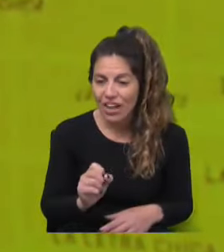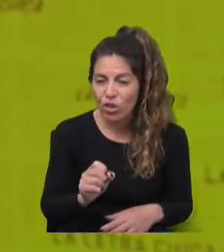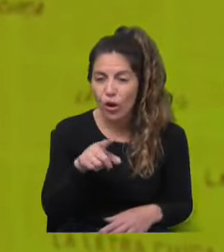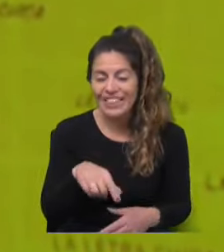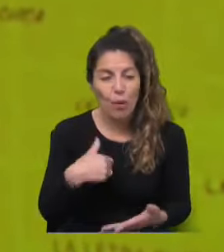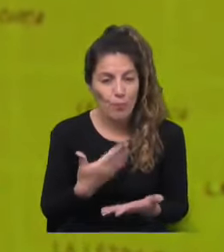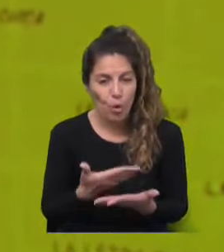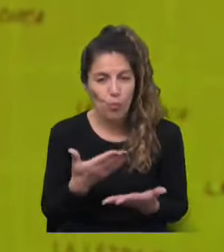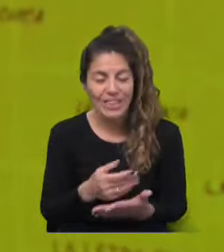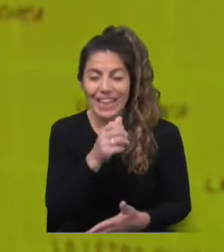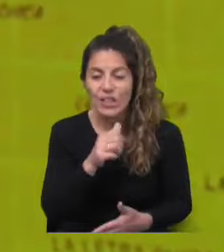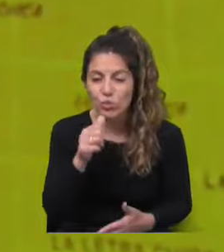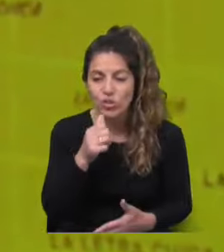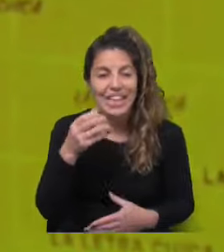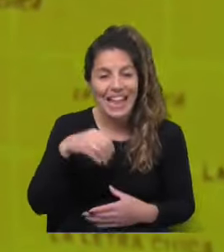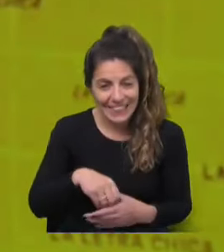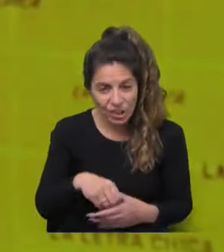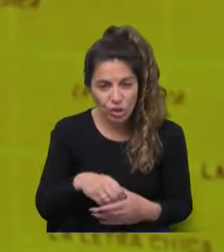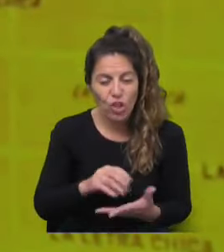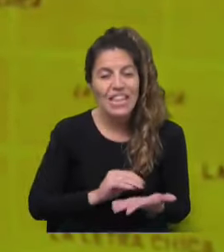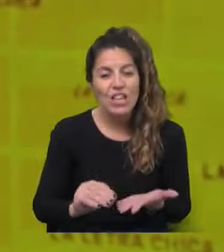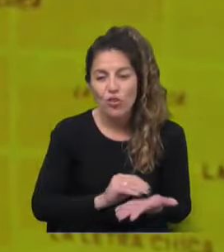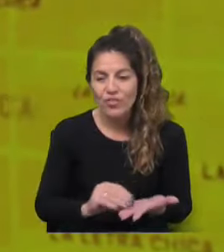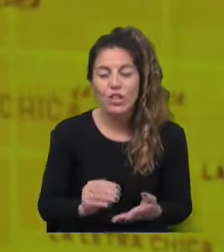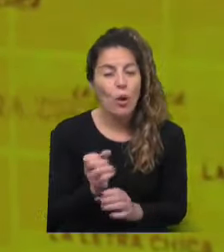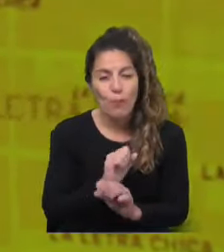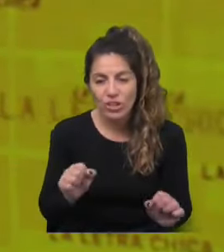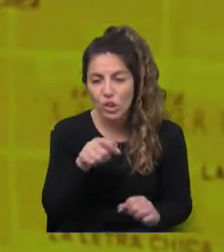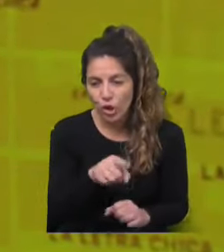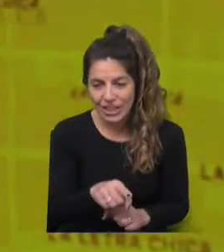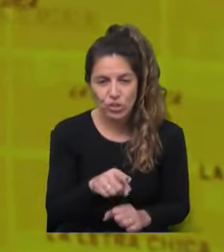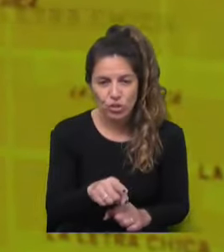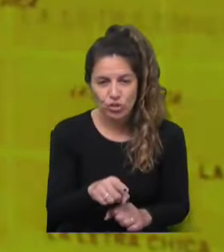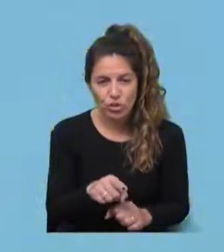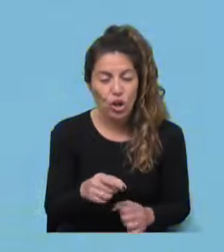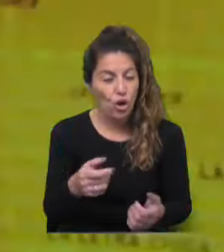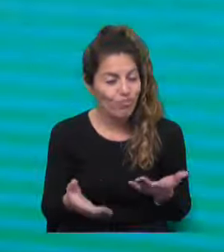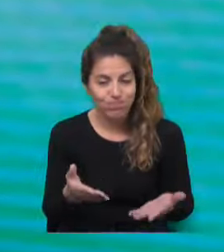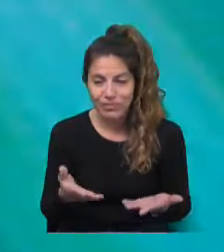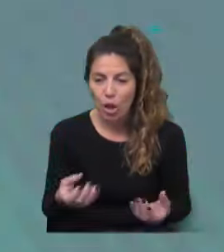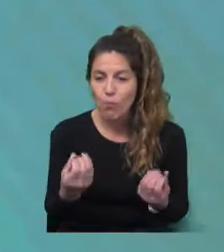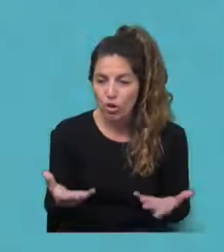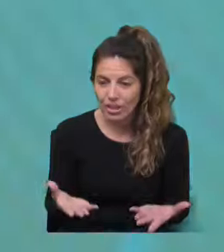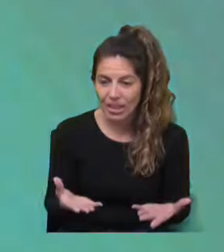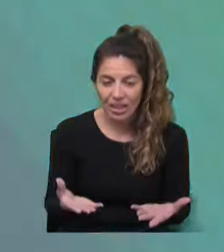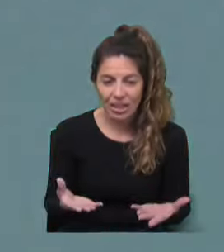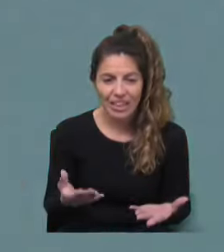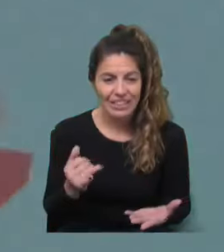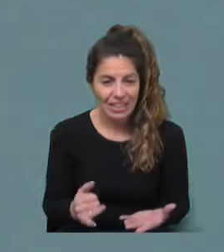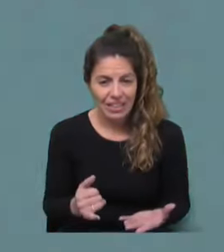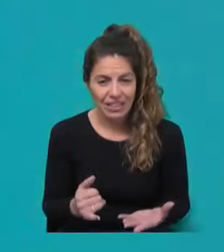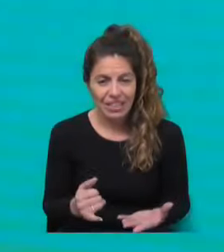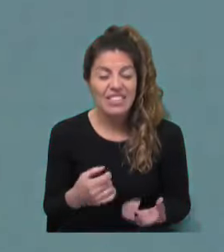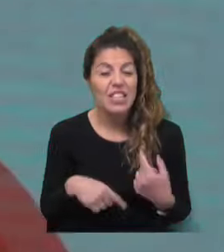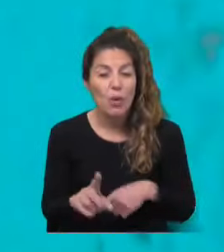estas propuestas de soluciones que adentro de los despachos no han podido ellos contrarrestar la razón que tienen, y